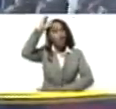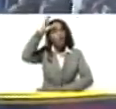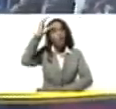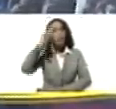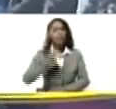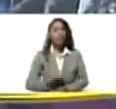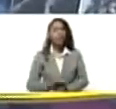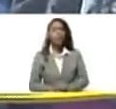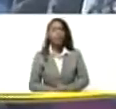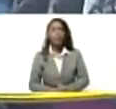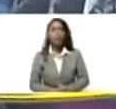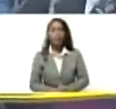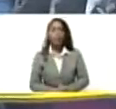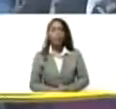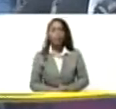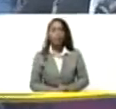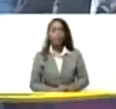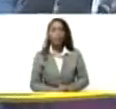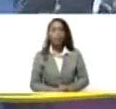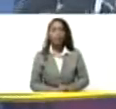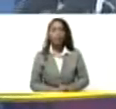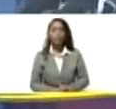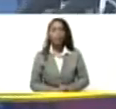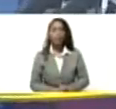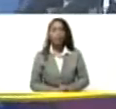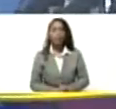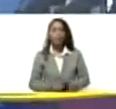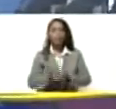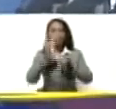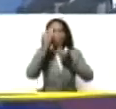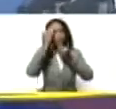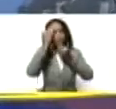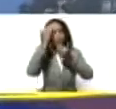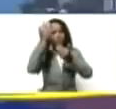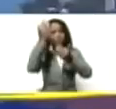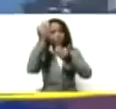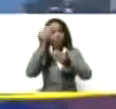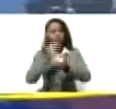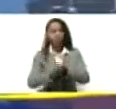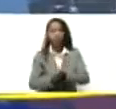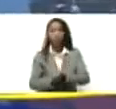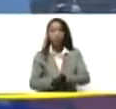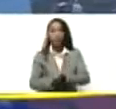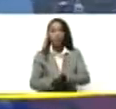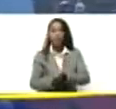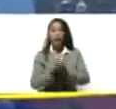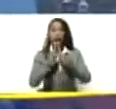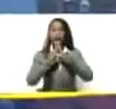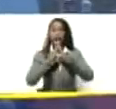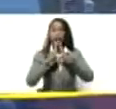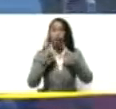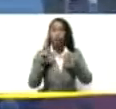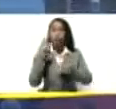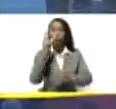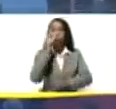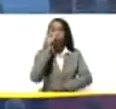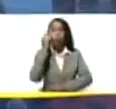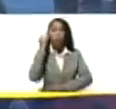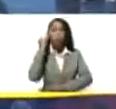lado de garrido avance amigo guárico y barinas ansia amiguito